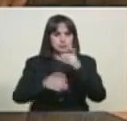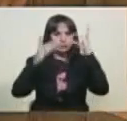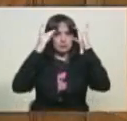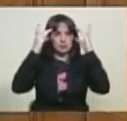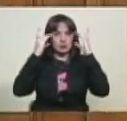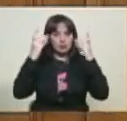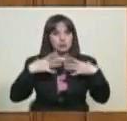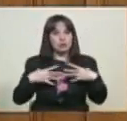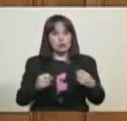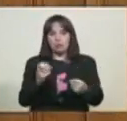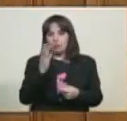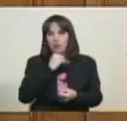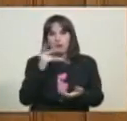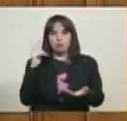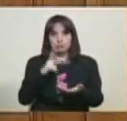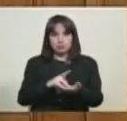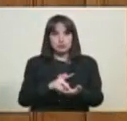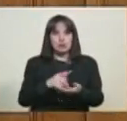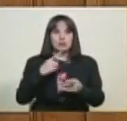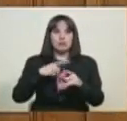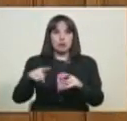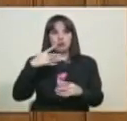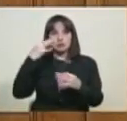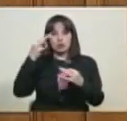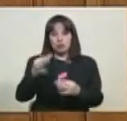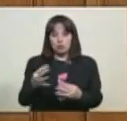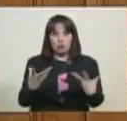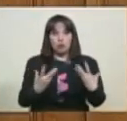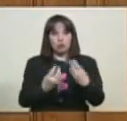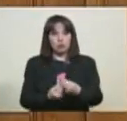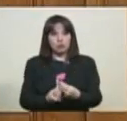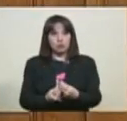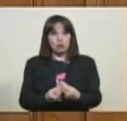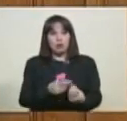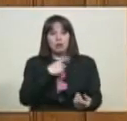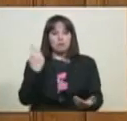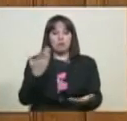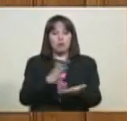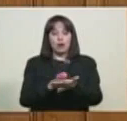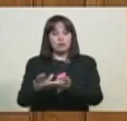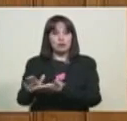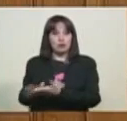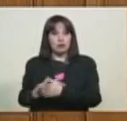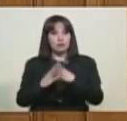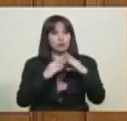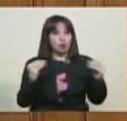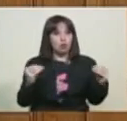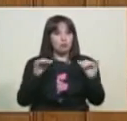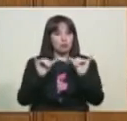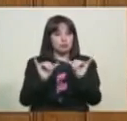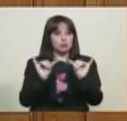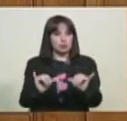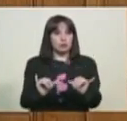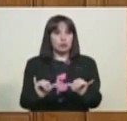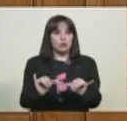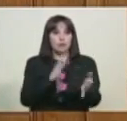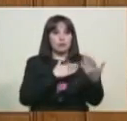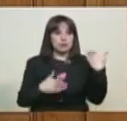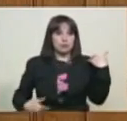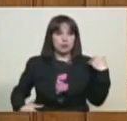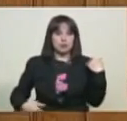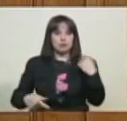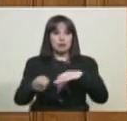estaba presente, pero estaba seguro en el plan del asesinato. compañeros